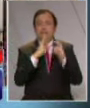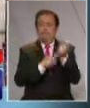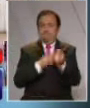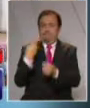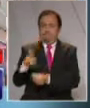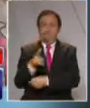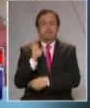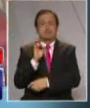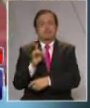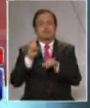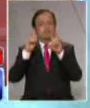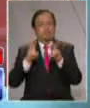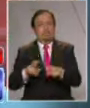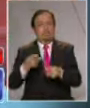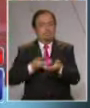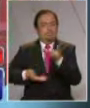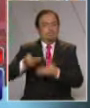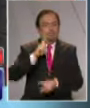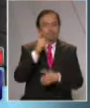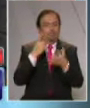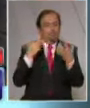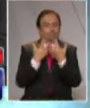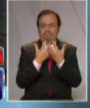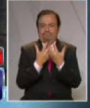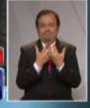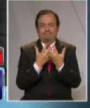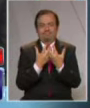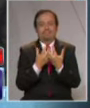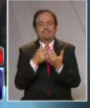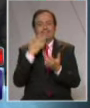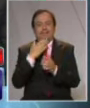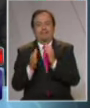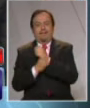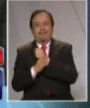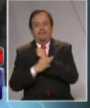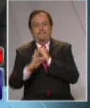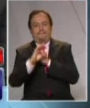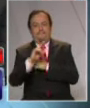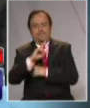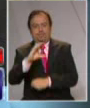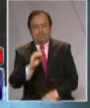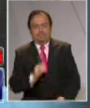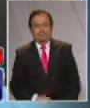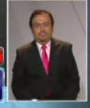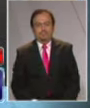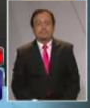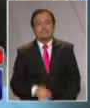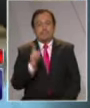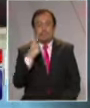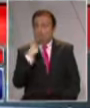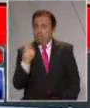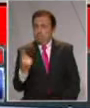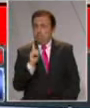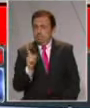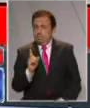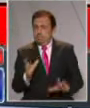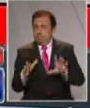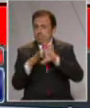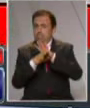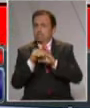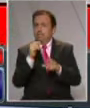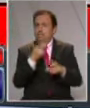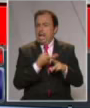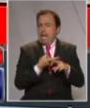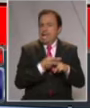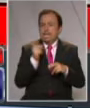lo que dice relación con la negociación incompatible y el fraude al fisco. Abogado, esto tiene relación, entiendo, con un arriendo